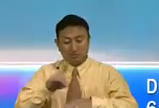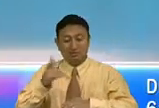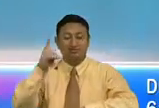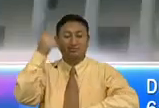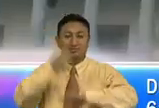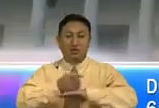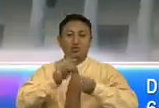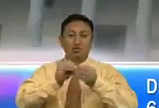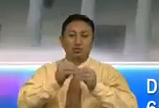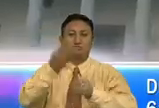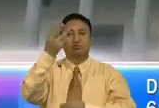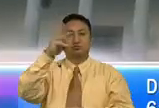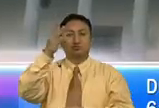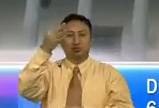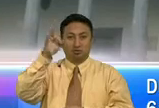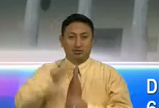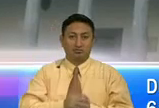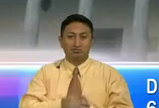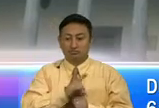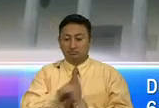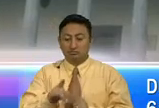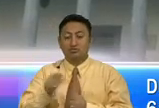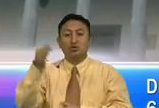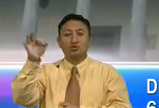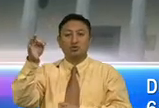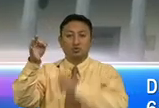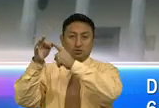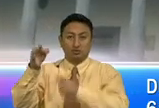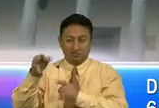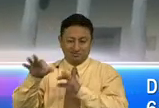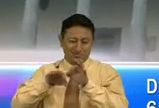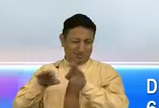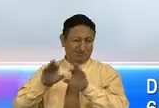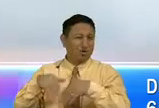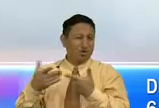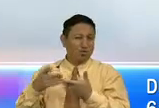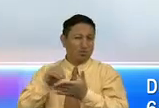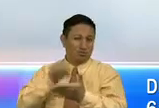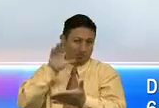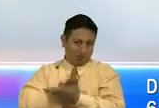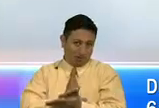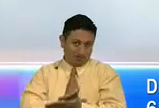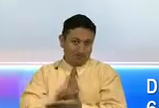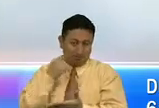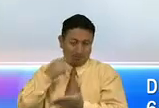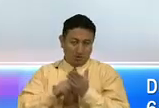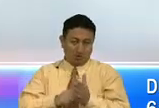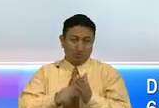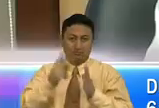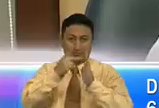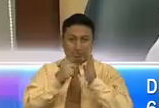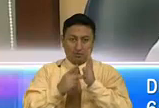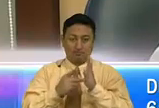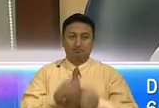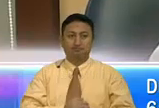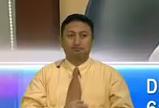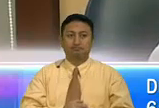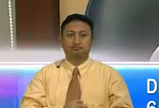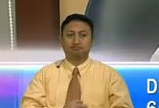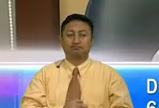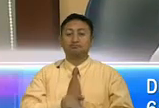619, en las próximas horas estaría listo un documento que viabilice su aplicación. El mismo contendría los siguientes puntos. Algunos de